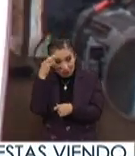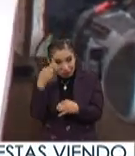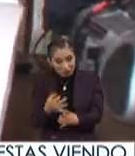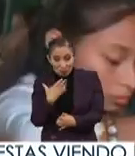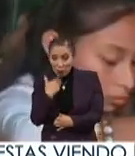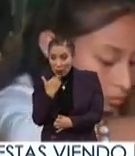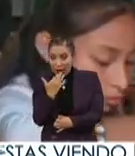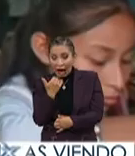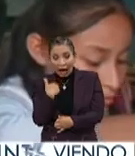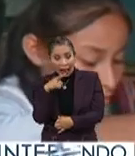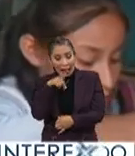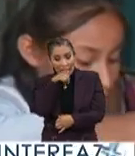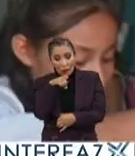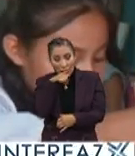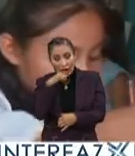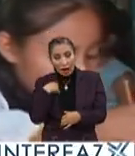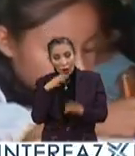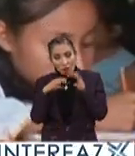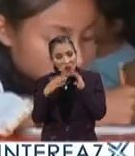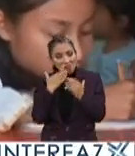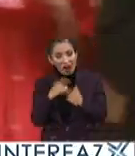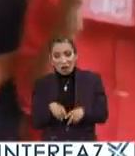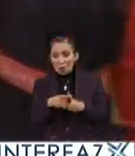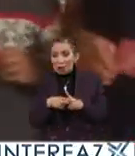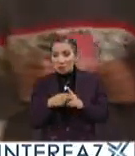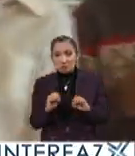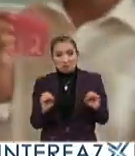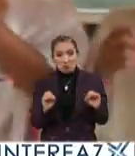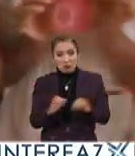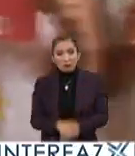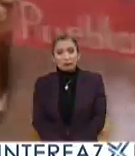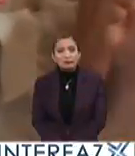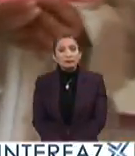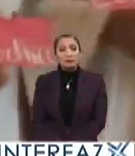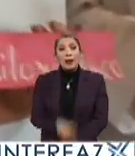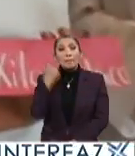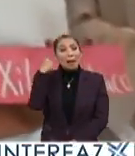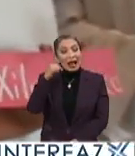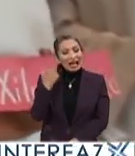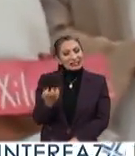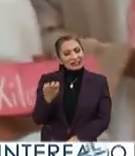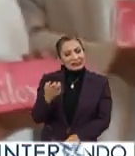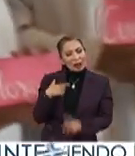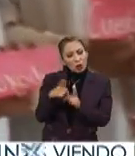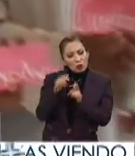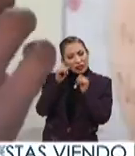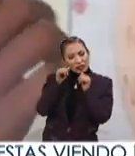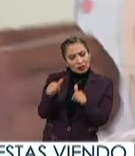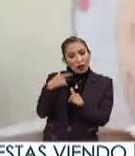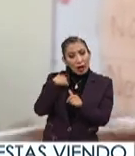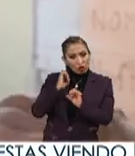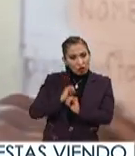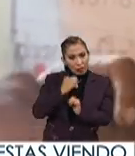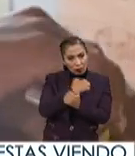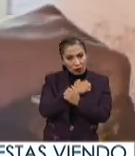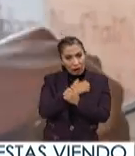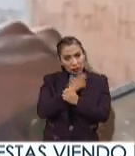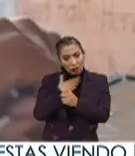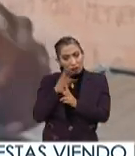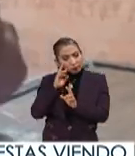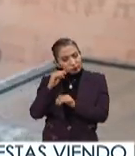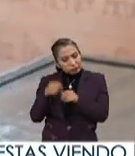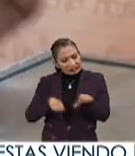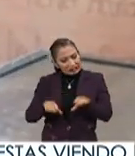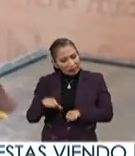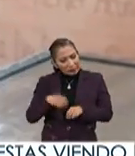aprendizajes esperados en lenguaje y comunicación ni en matemáticas. Para atender a esta población, las autoridades educativas han